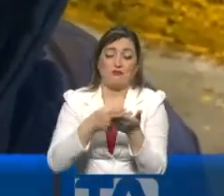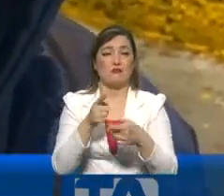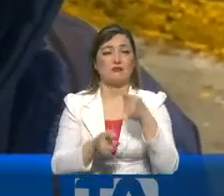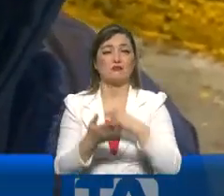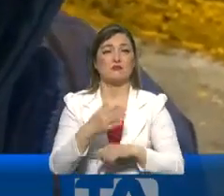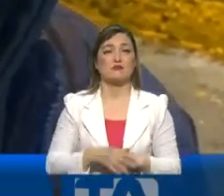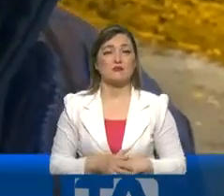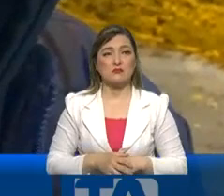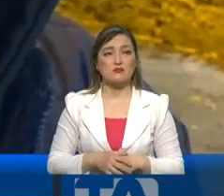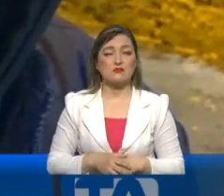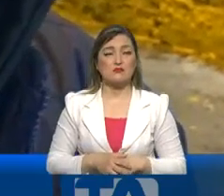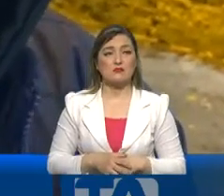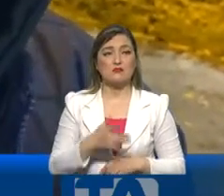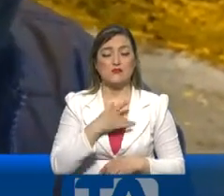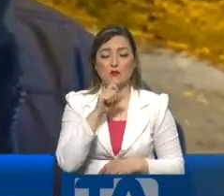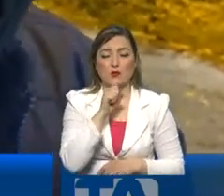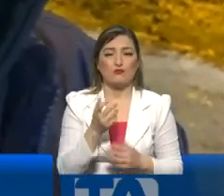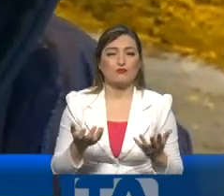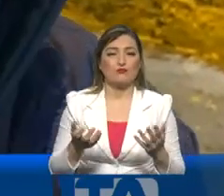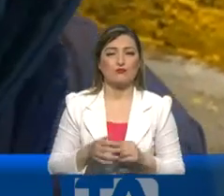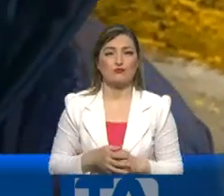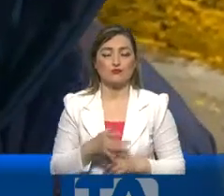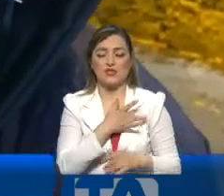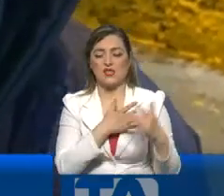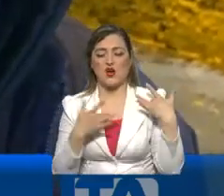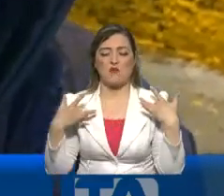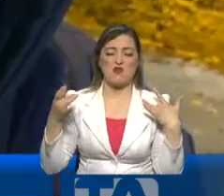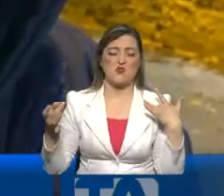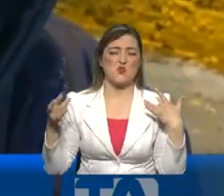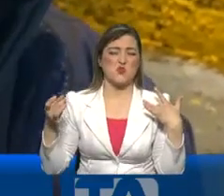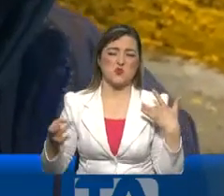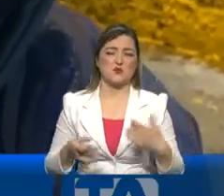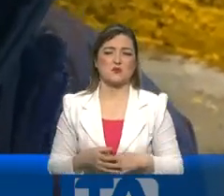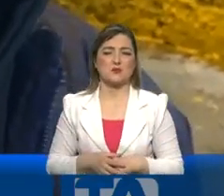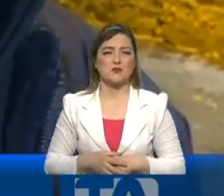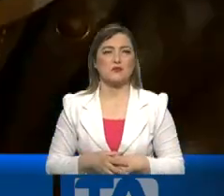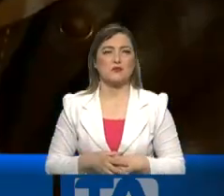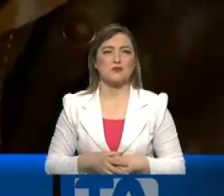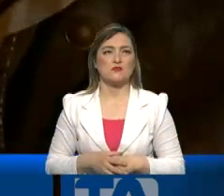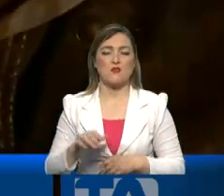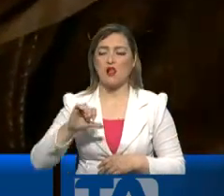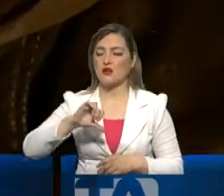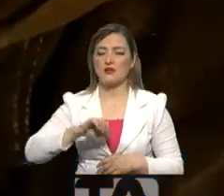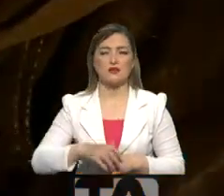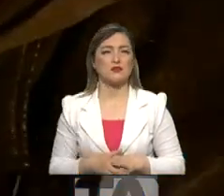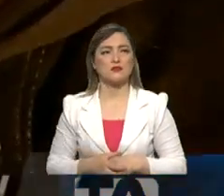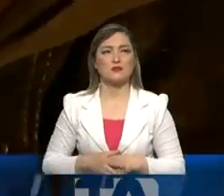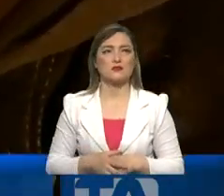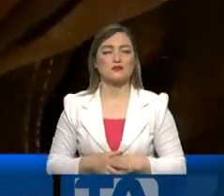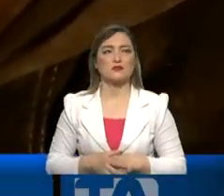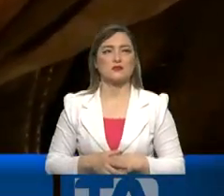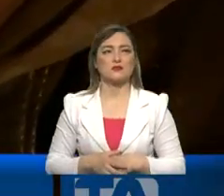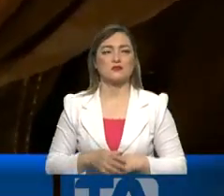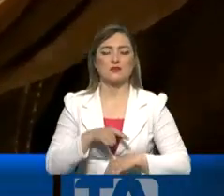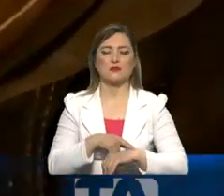tengo 68 años, siento frío, o sea, siento dolorido de cuerpo, todo mal. Bueno, mi hijo está cogiendo el puesto aquí